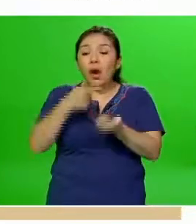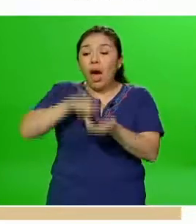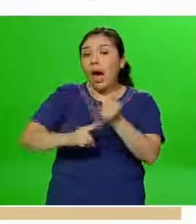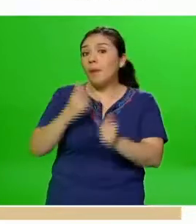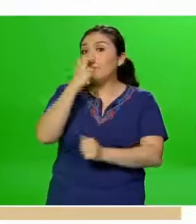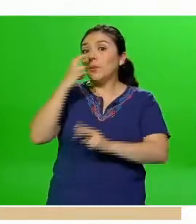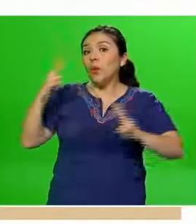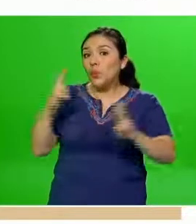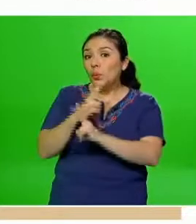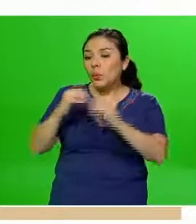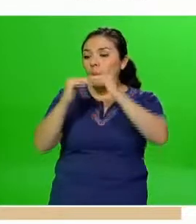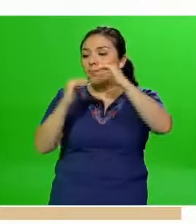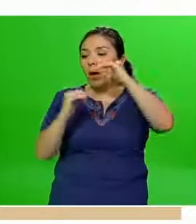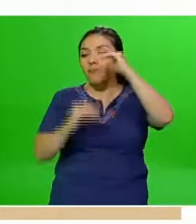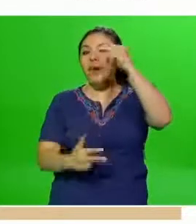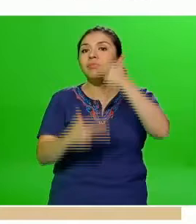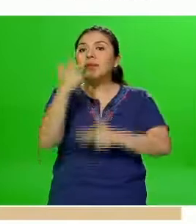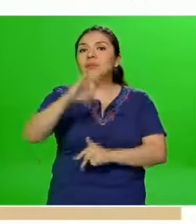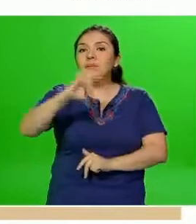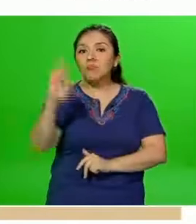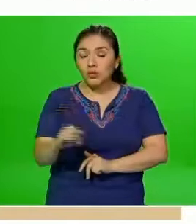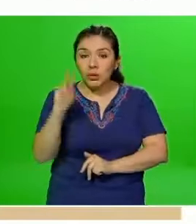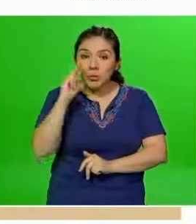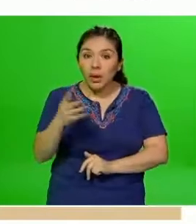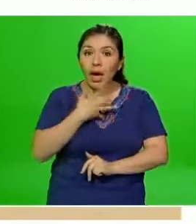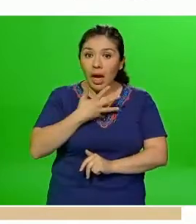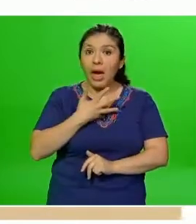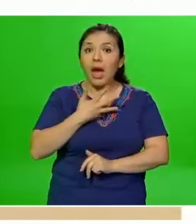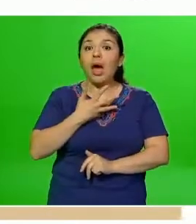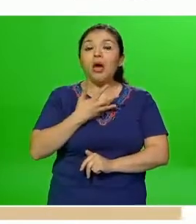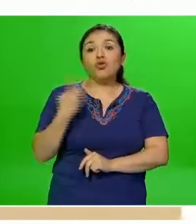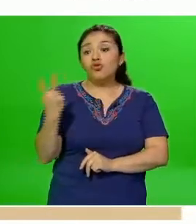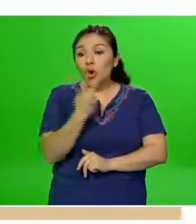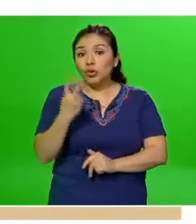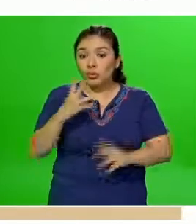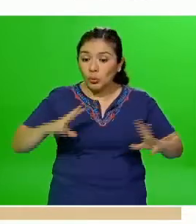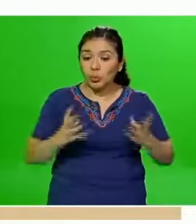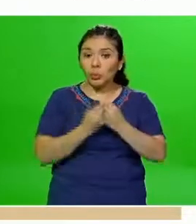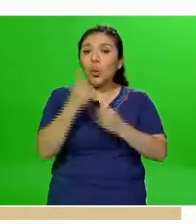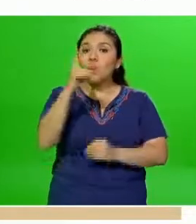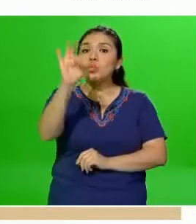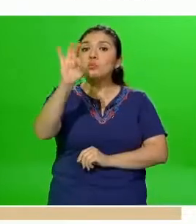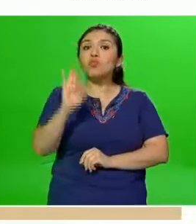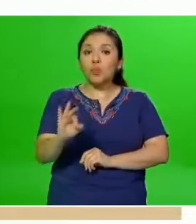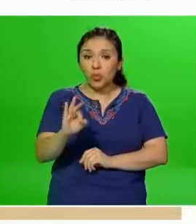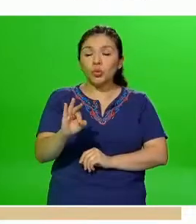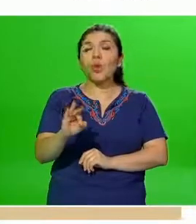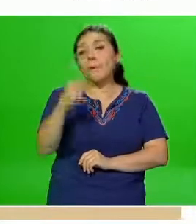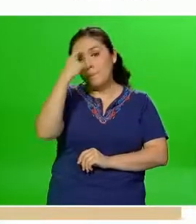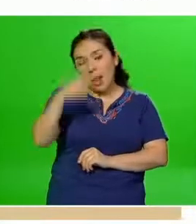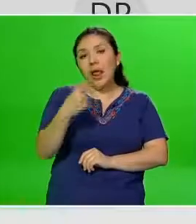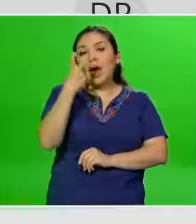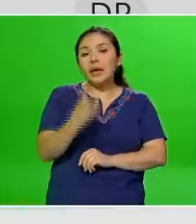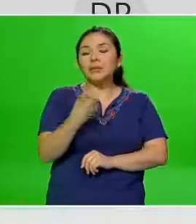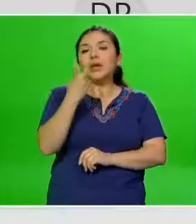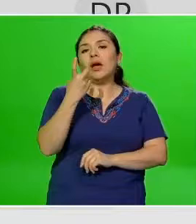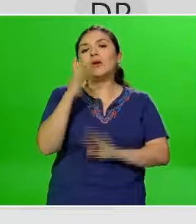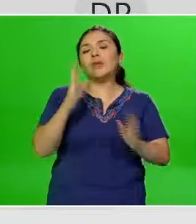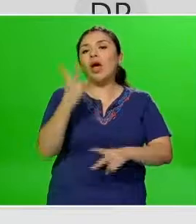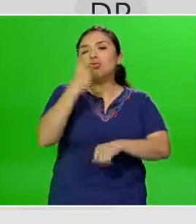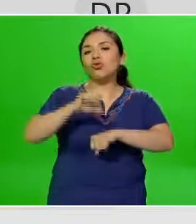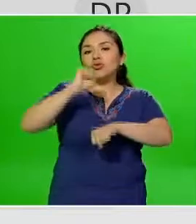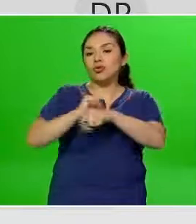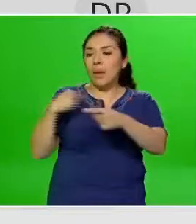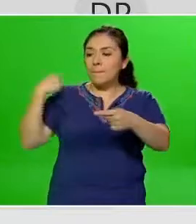ventilador 13%, una disminución de menos un punto porcentual en ambas semanas